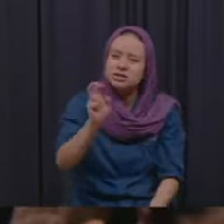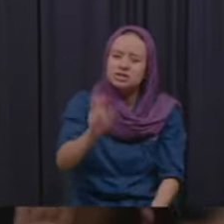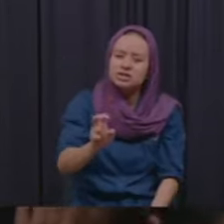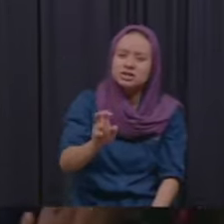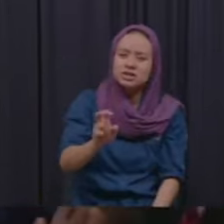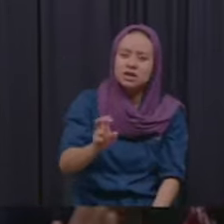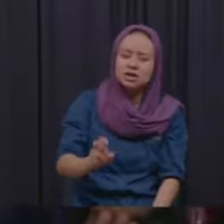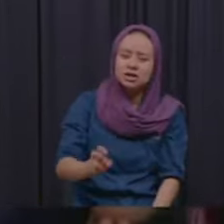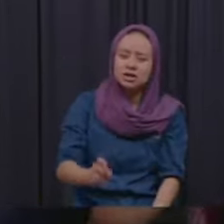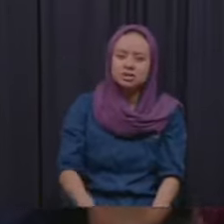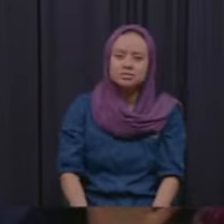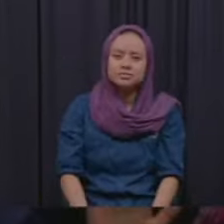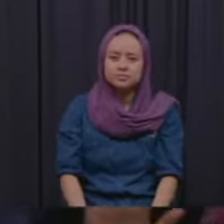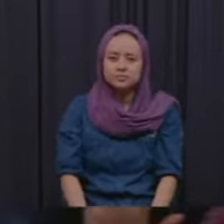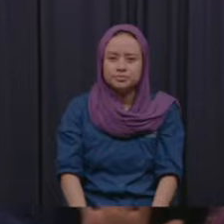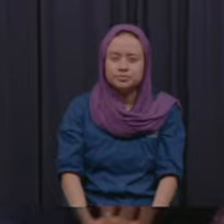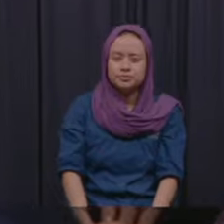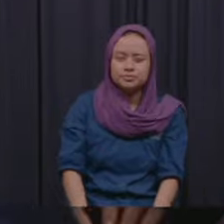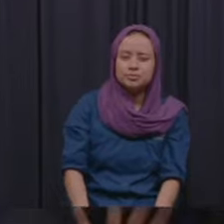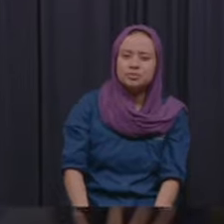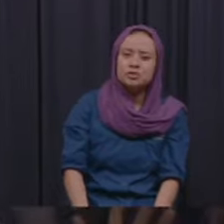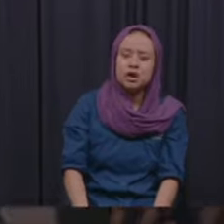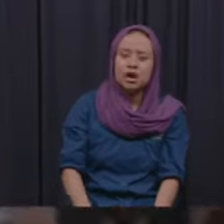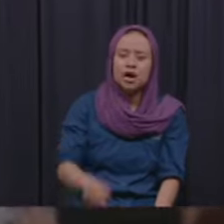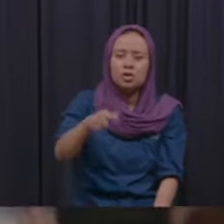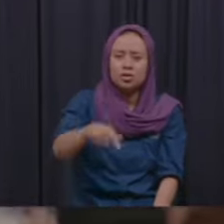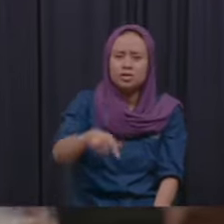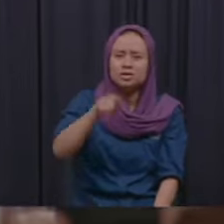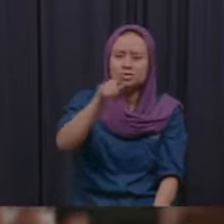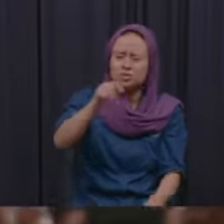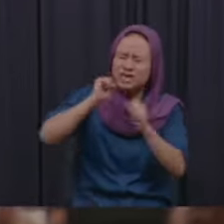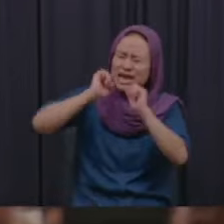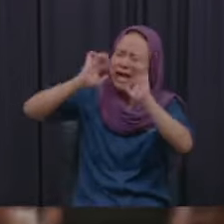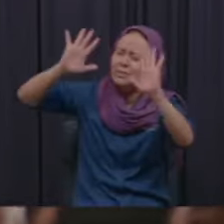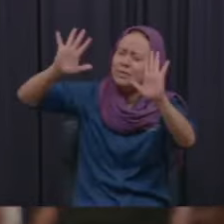Y rababa candaraba sei.